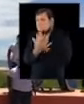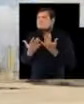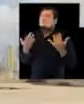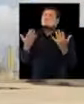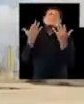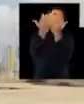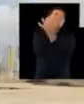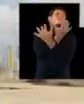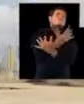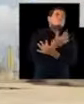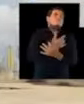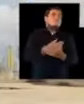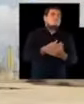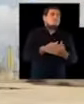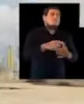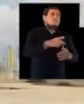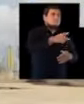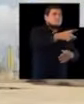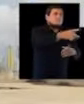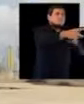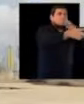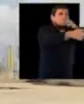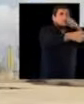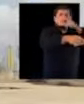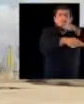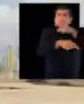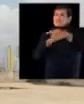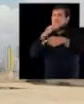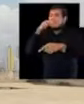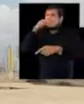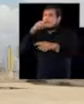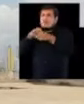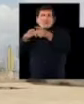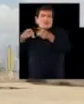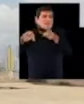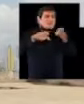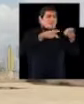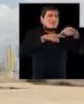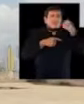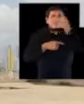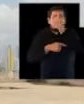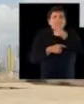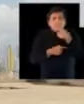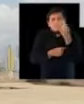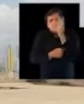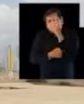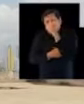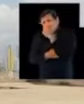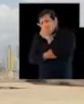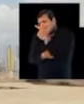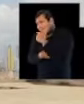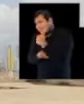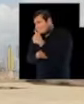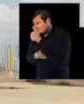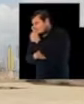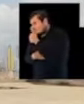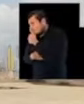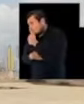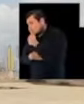Y a lo lejos Las miradas De los niños En silencio